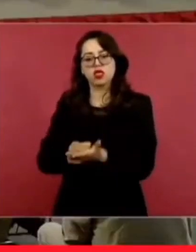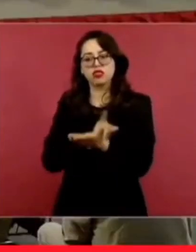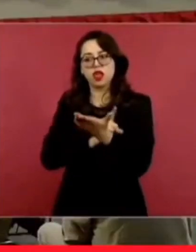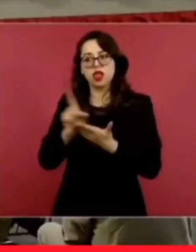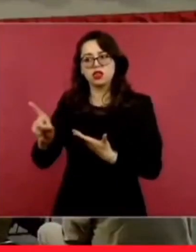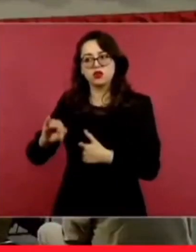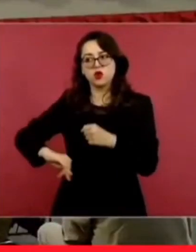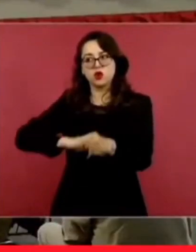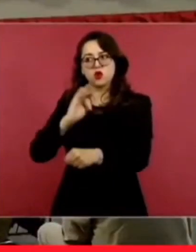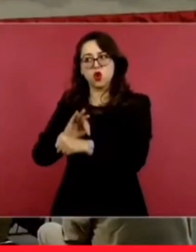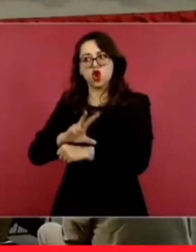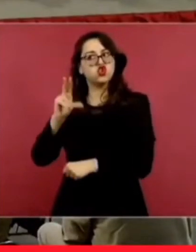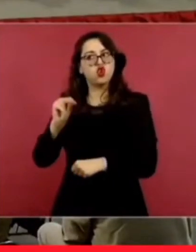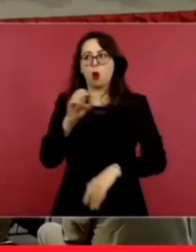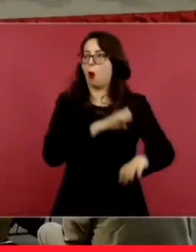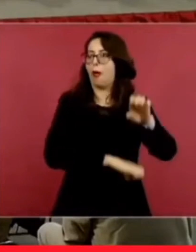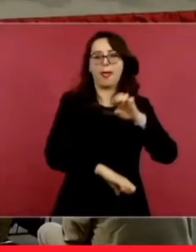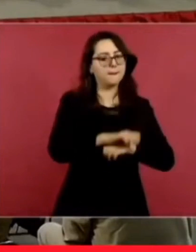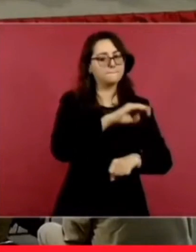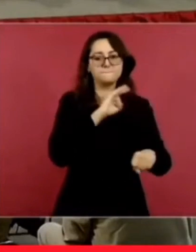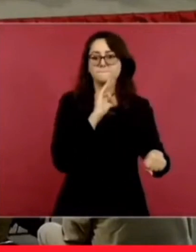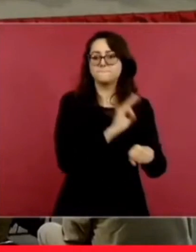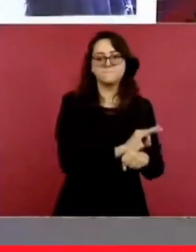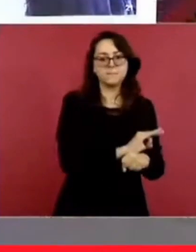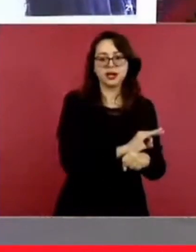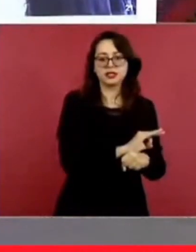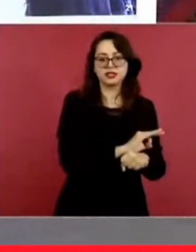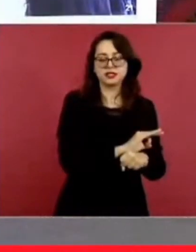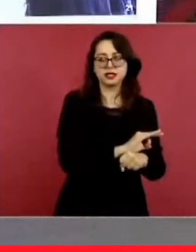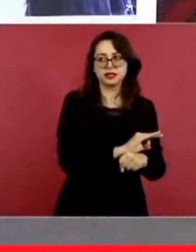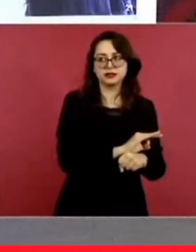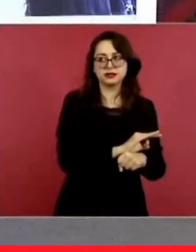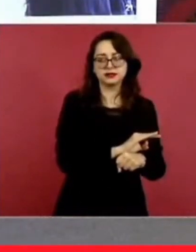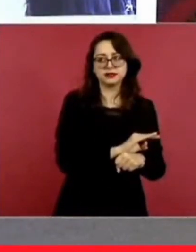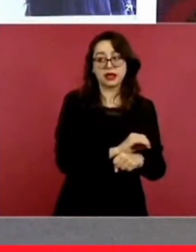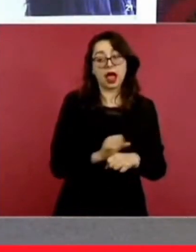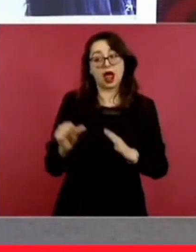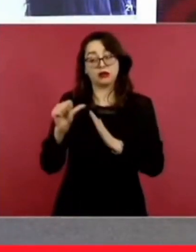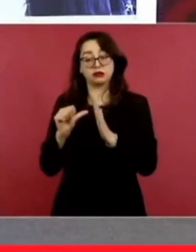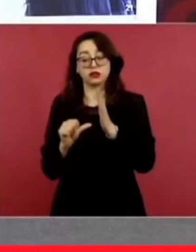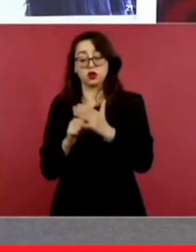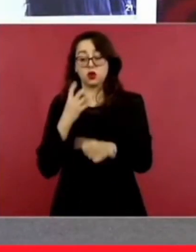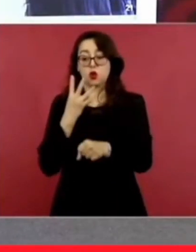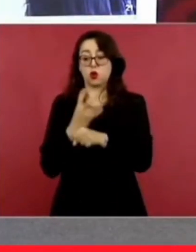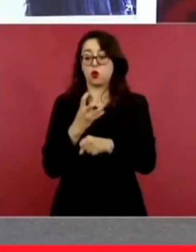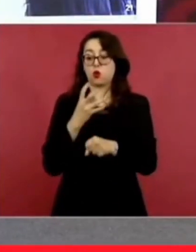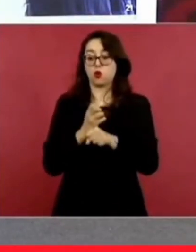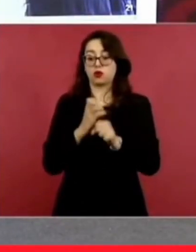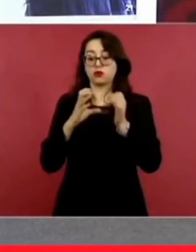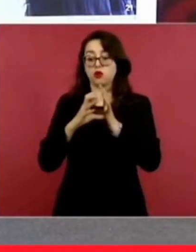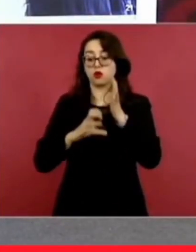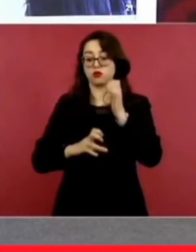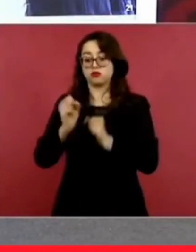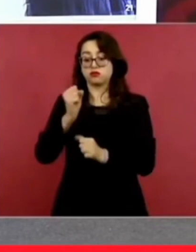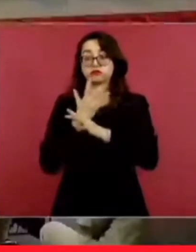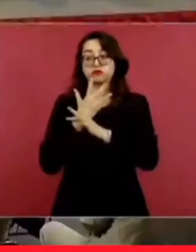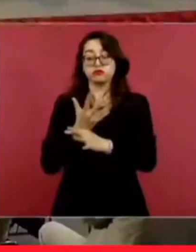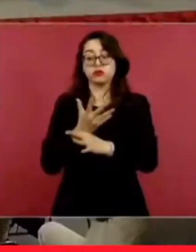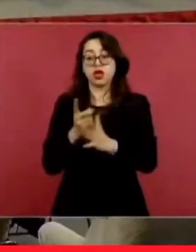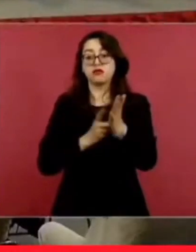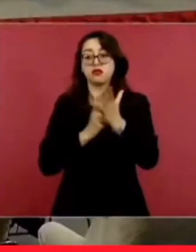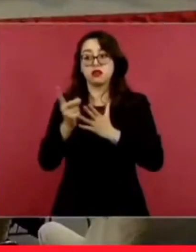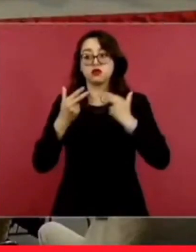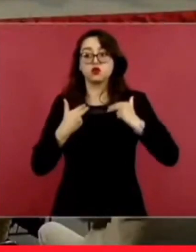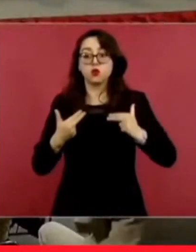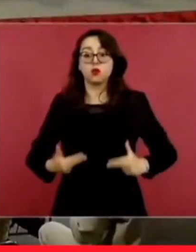personas. Evocamos al cuarto constitucional, tenemos derecho a un ambiente sano. La siguiente.